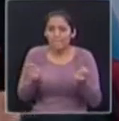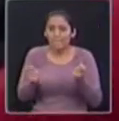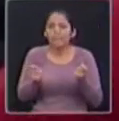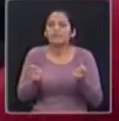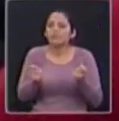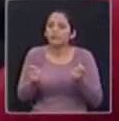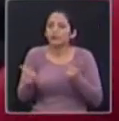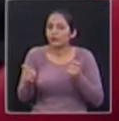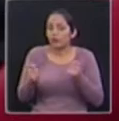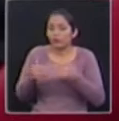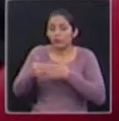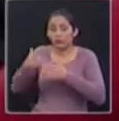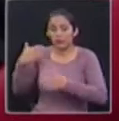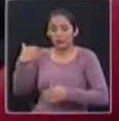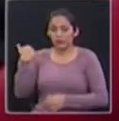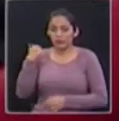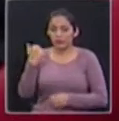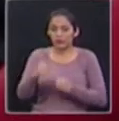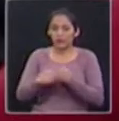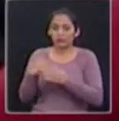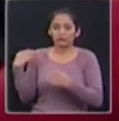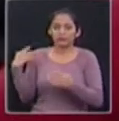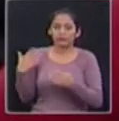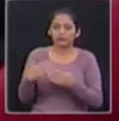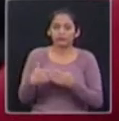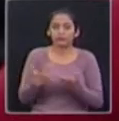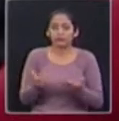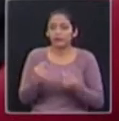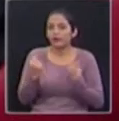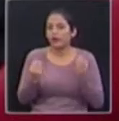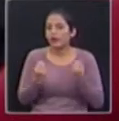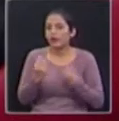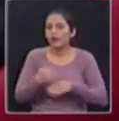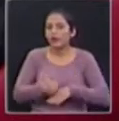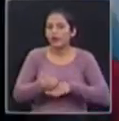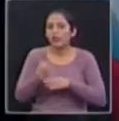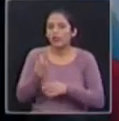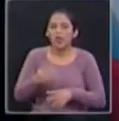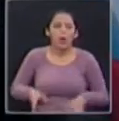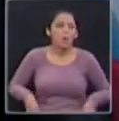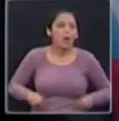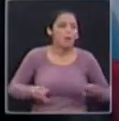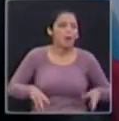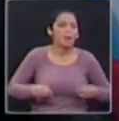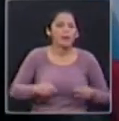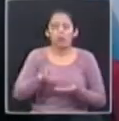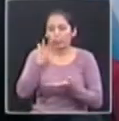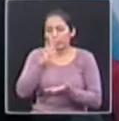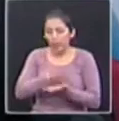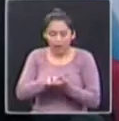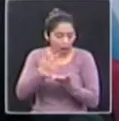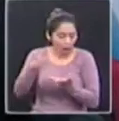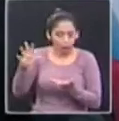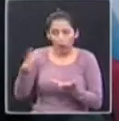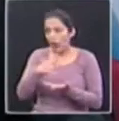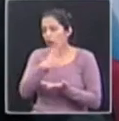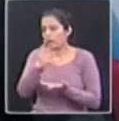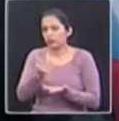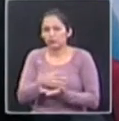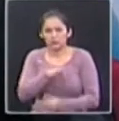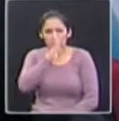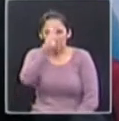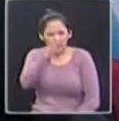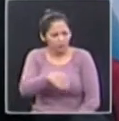el dinero para el sector público nunca le alcanza nunca es suficiente hemos tenido al de en promedio tres reformas tributarias por año y